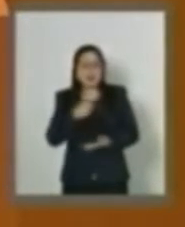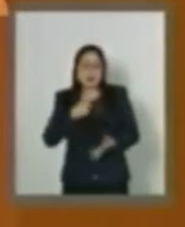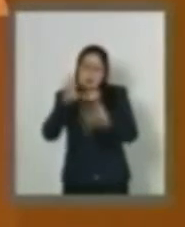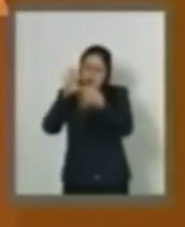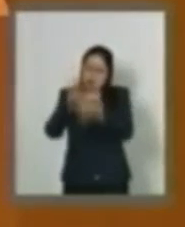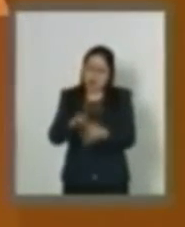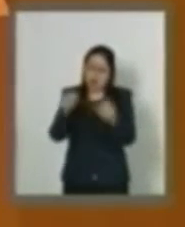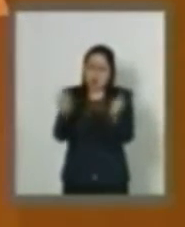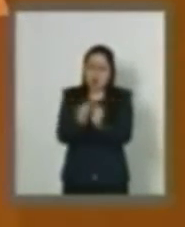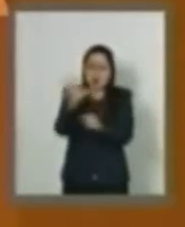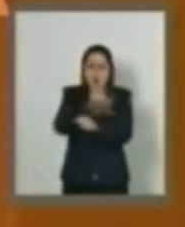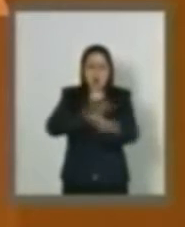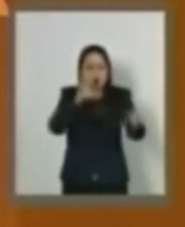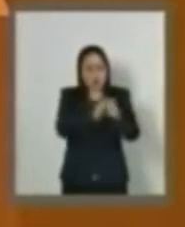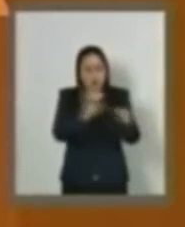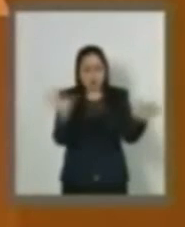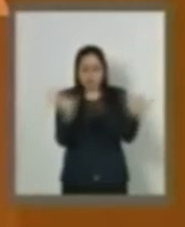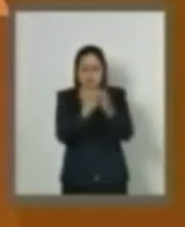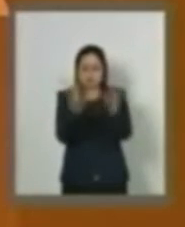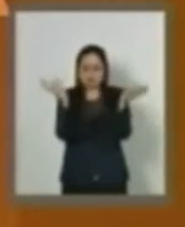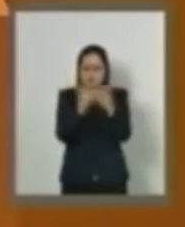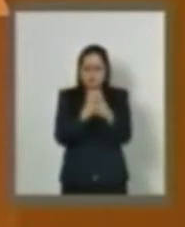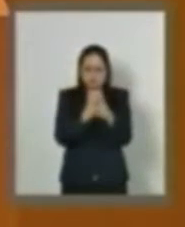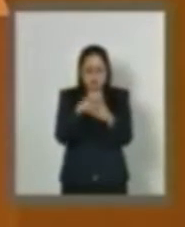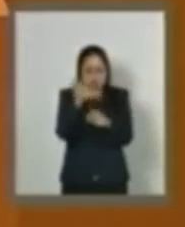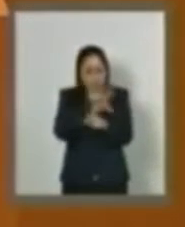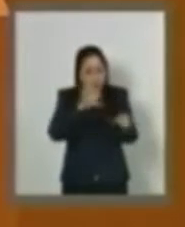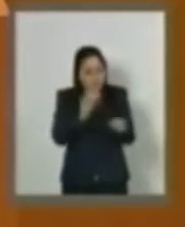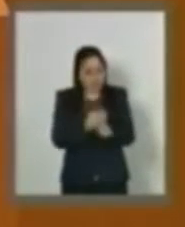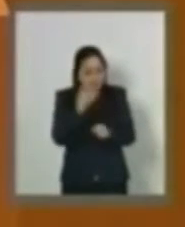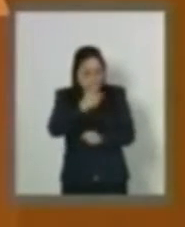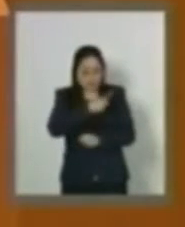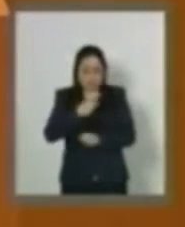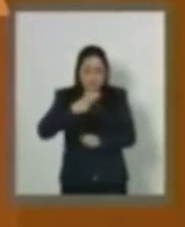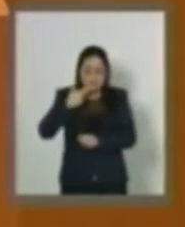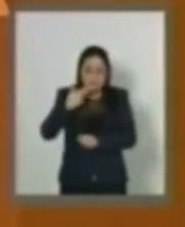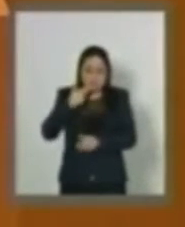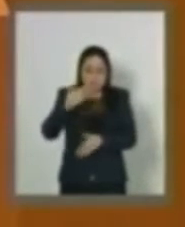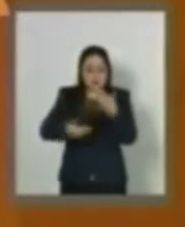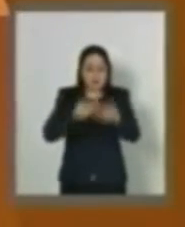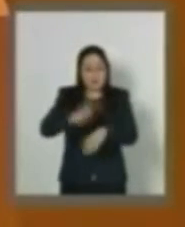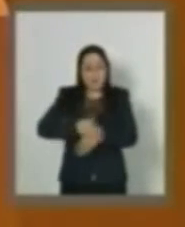también organismos internacionales, a pesar de estas voces que se han pronunciado en contra de esta ley,